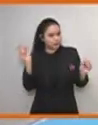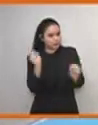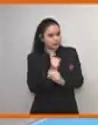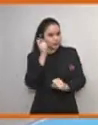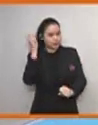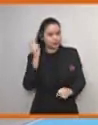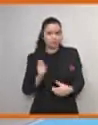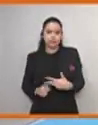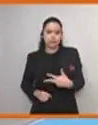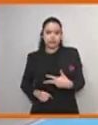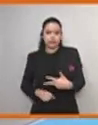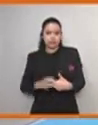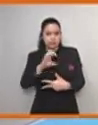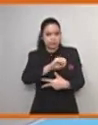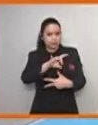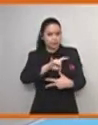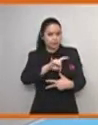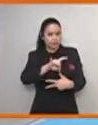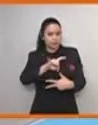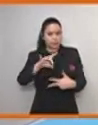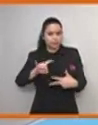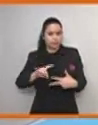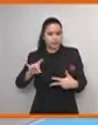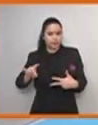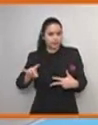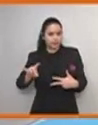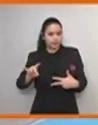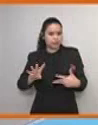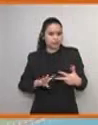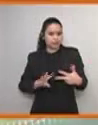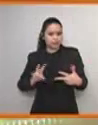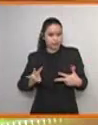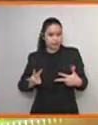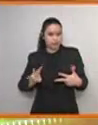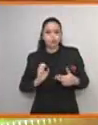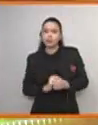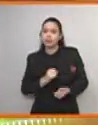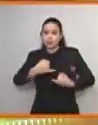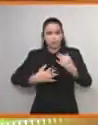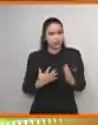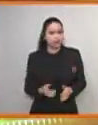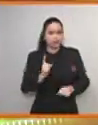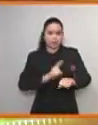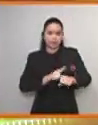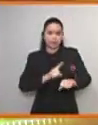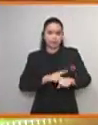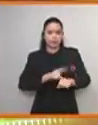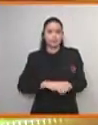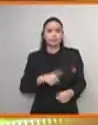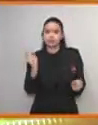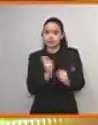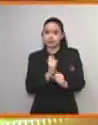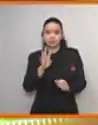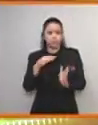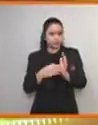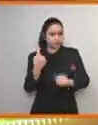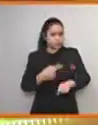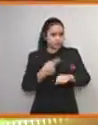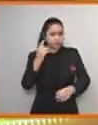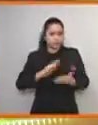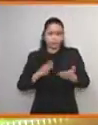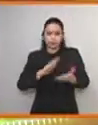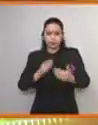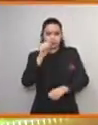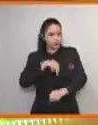afortunados 08 88 47 querido jugador ha llegado el momento de ganar cuatro mil veces tu inversión